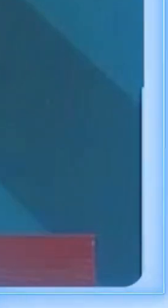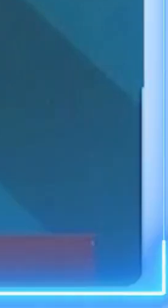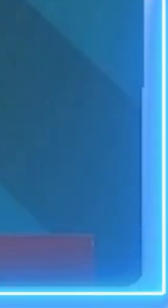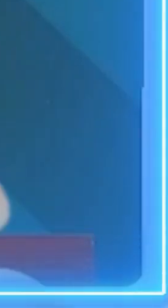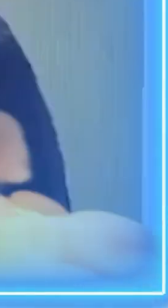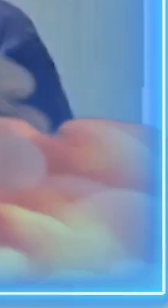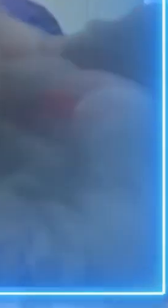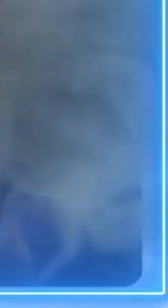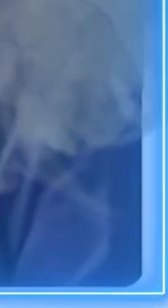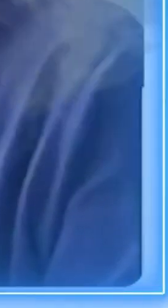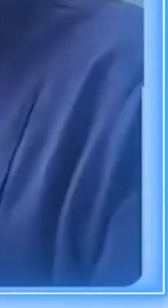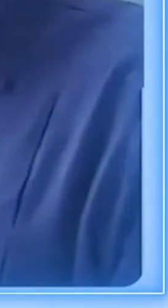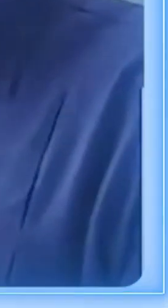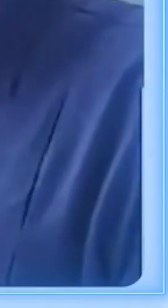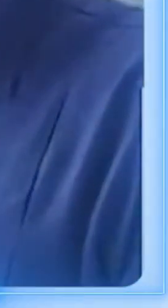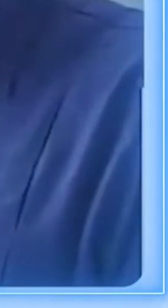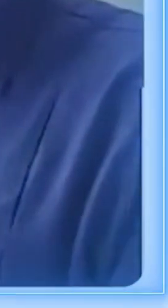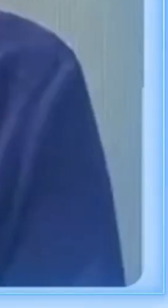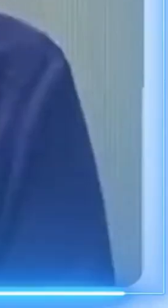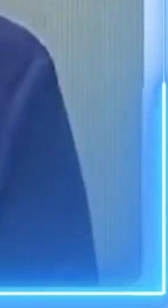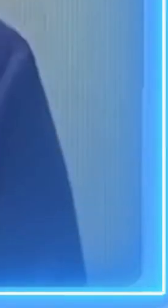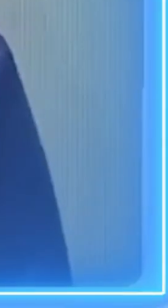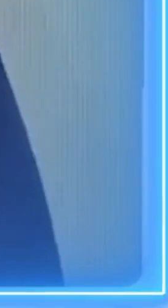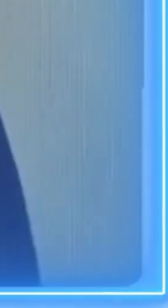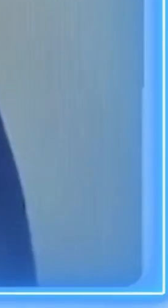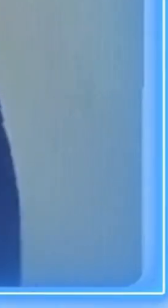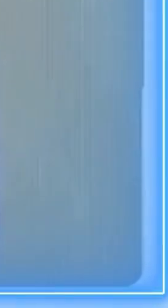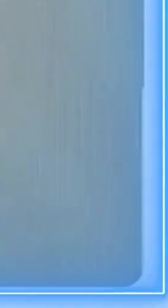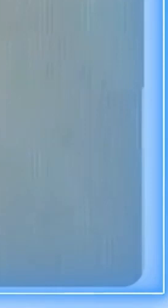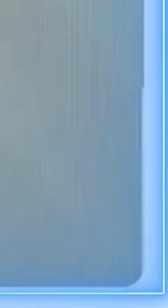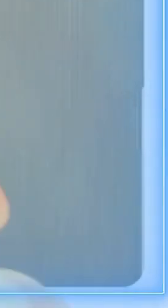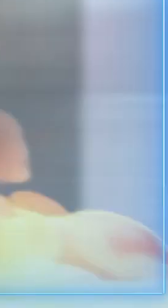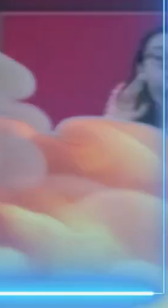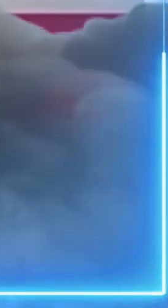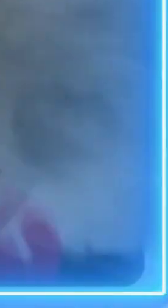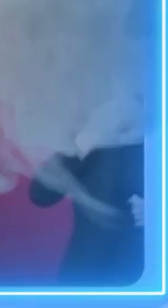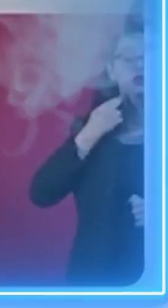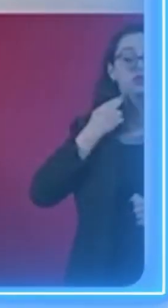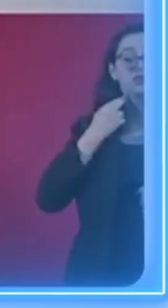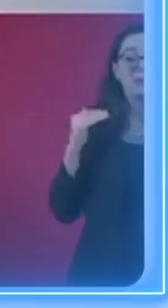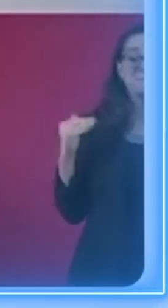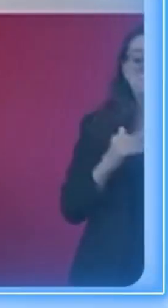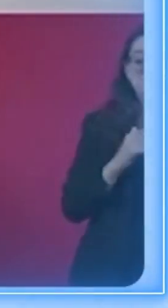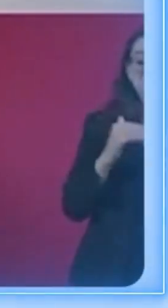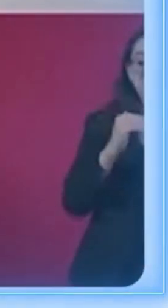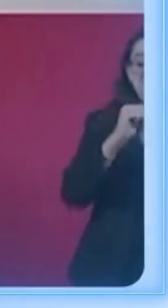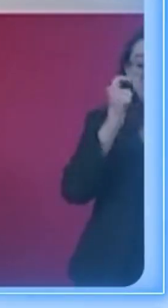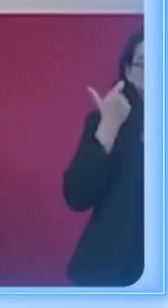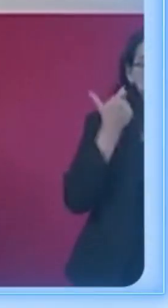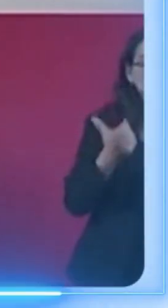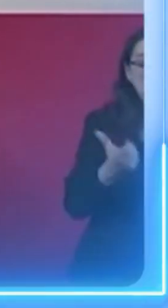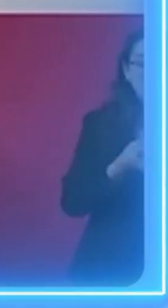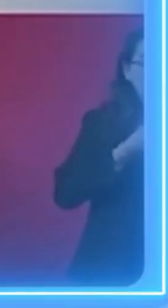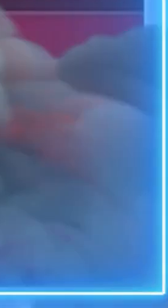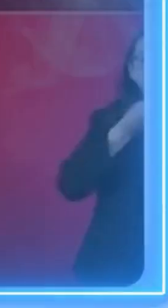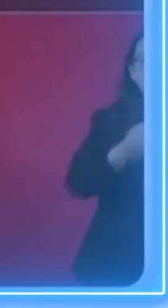uno no alcanza a comprender bien cómo es lo de los Bots estamos hablando de millones de